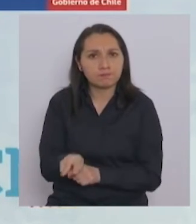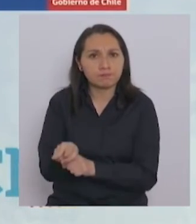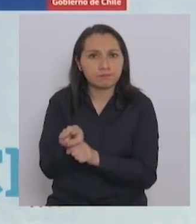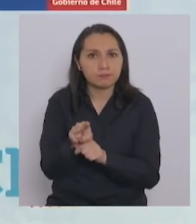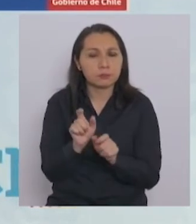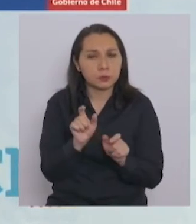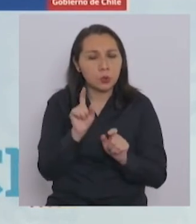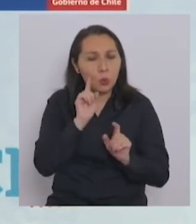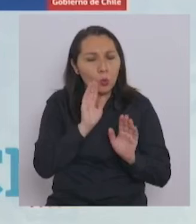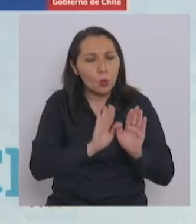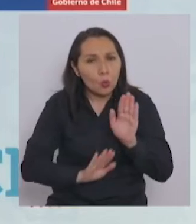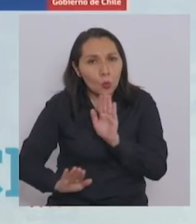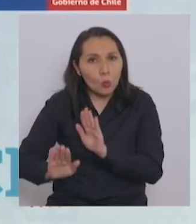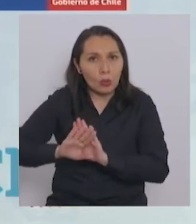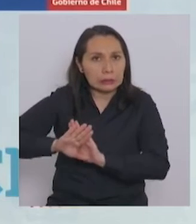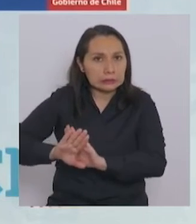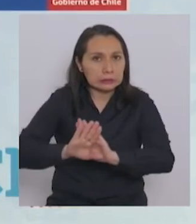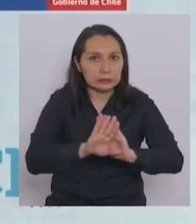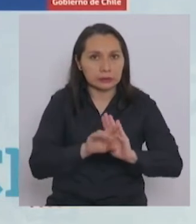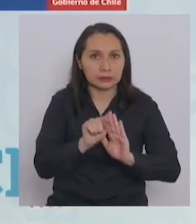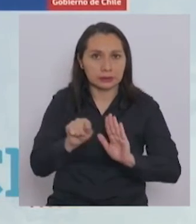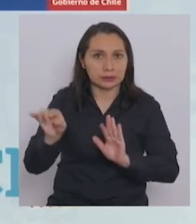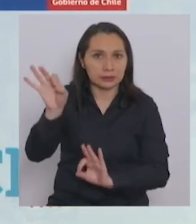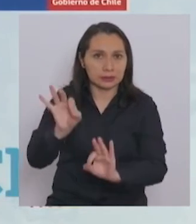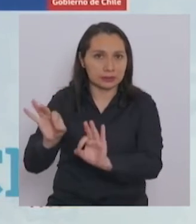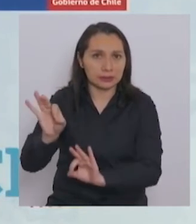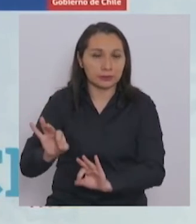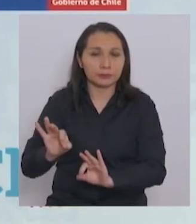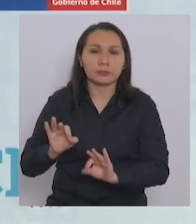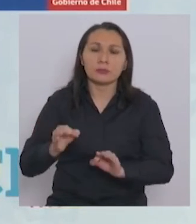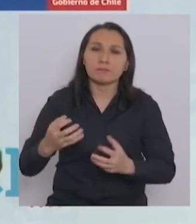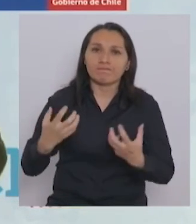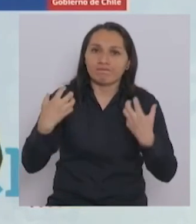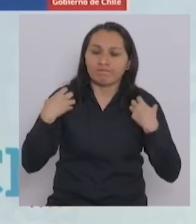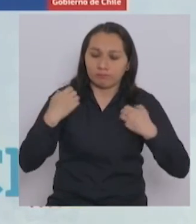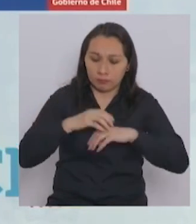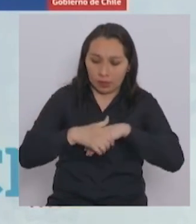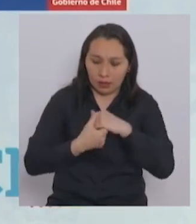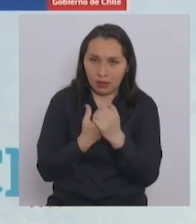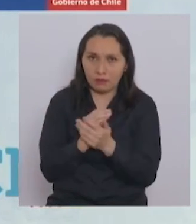monitorizando y tenemos que cuidarnos de ellos. Las medidas de lavado de manos,